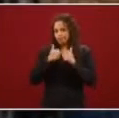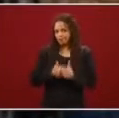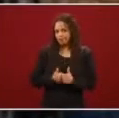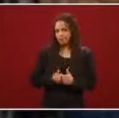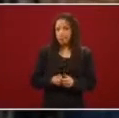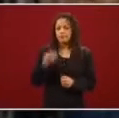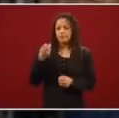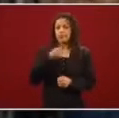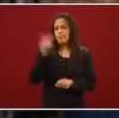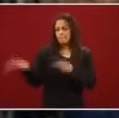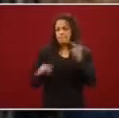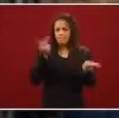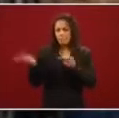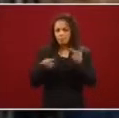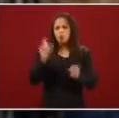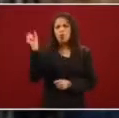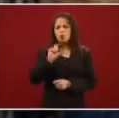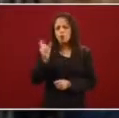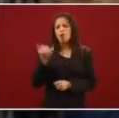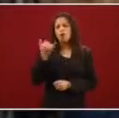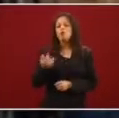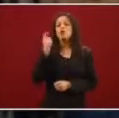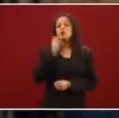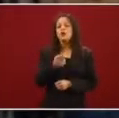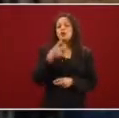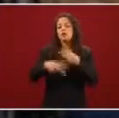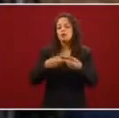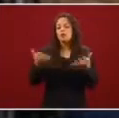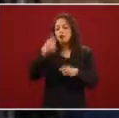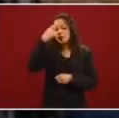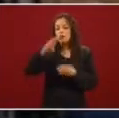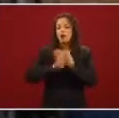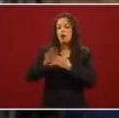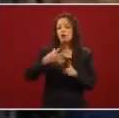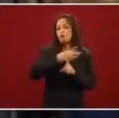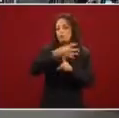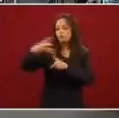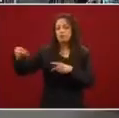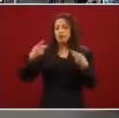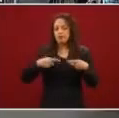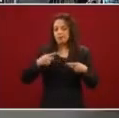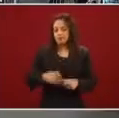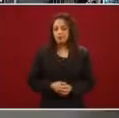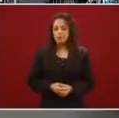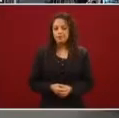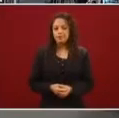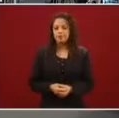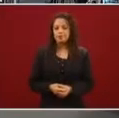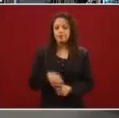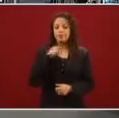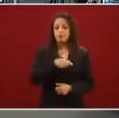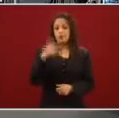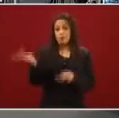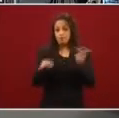esa consulta y qué medidas se van a tomar precisamente para evitar que haya ese tipo de contagios entre la gente? Muchísimas gracias. El tema de la consulta ya se venía